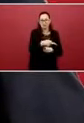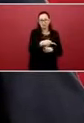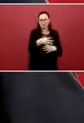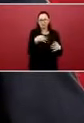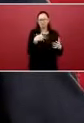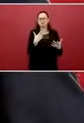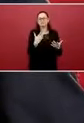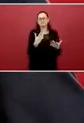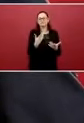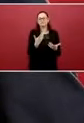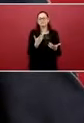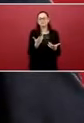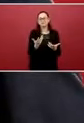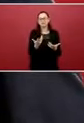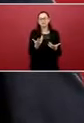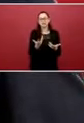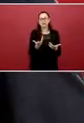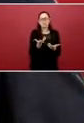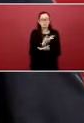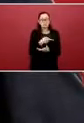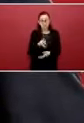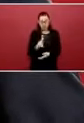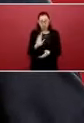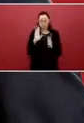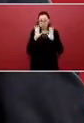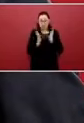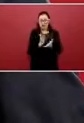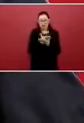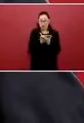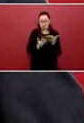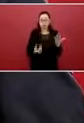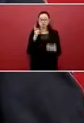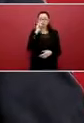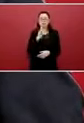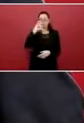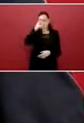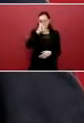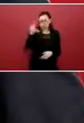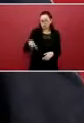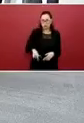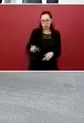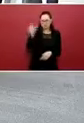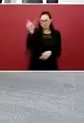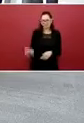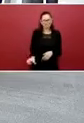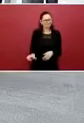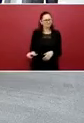Entonces, pero ya la jefa de gobierno, que es de lo mejor,